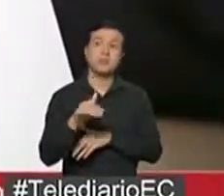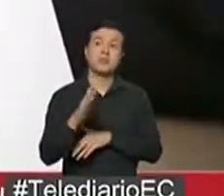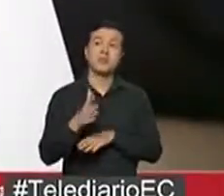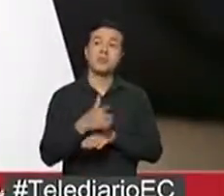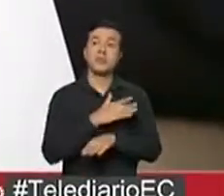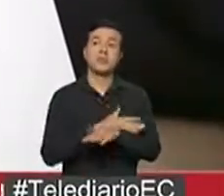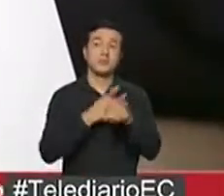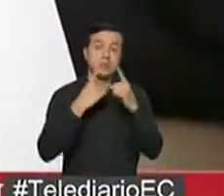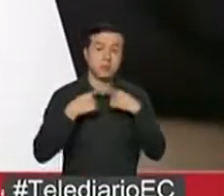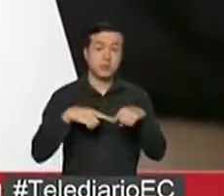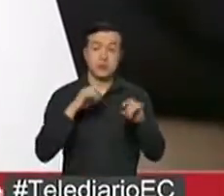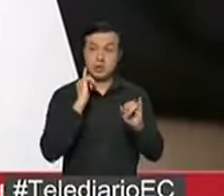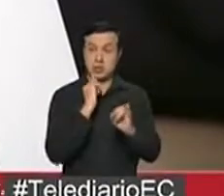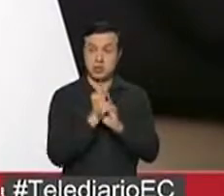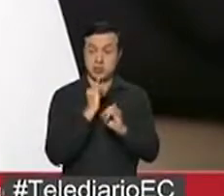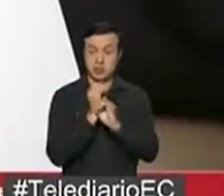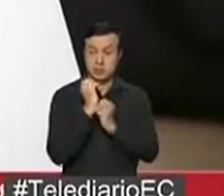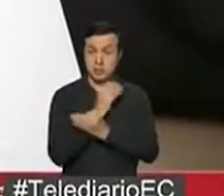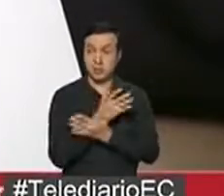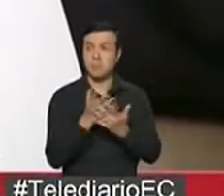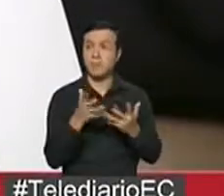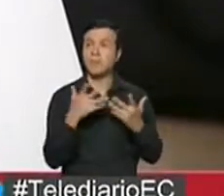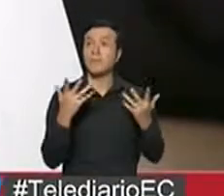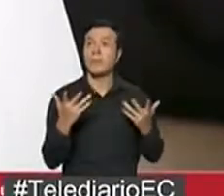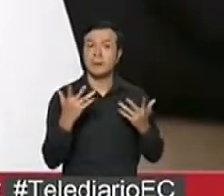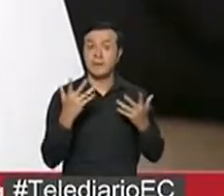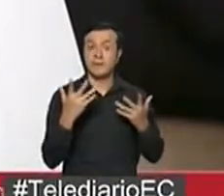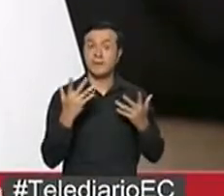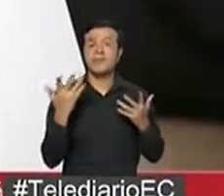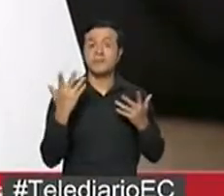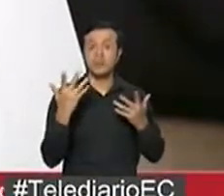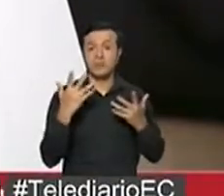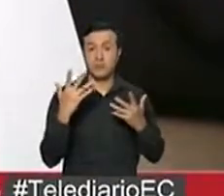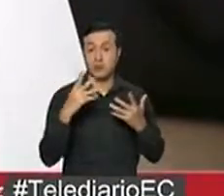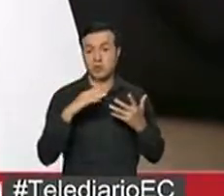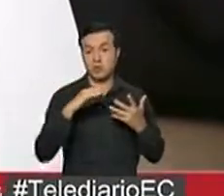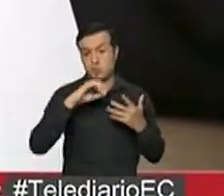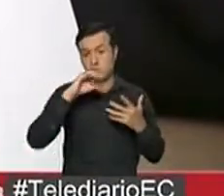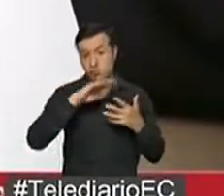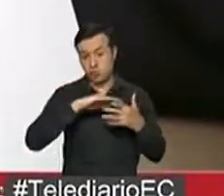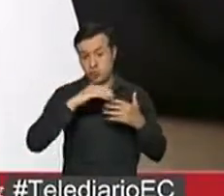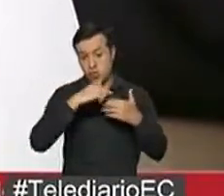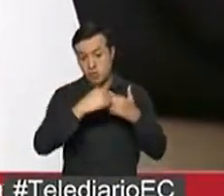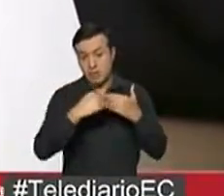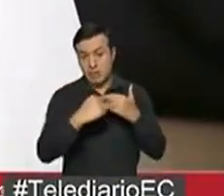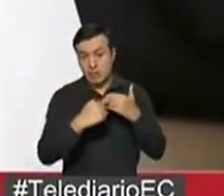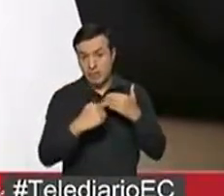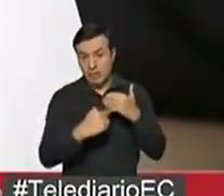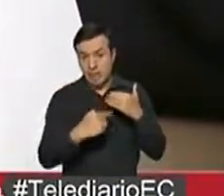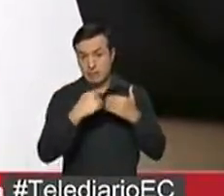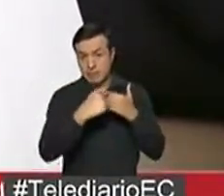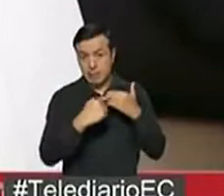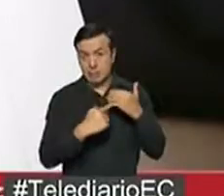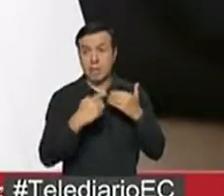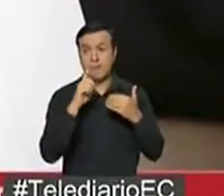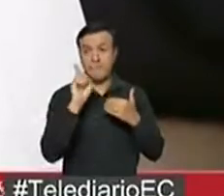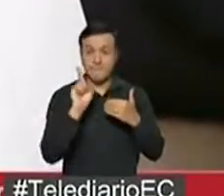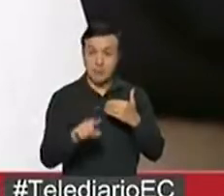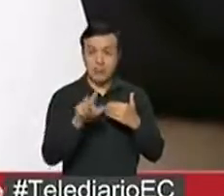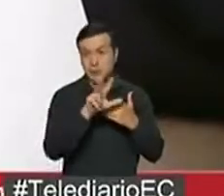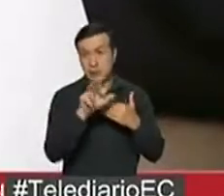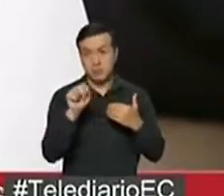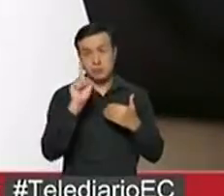boletín del instituto geofísico provienen de una fisura ubicada bajo el borde oriental de la caldera entre 1.300 a 1.400 metros